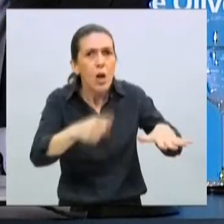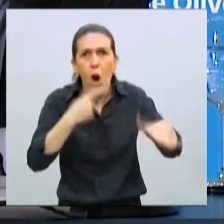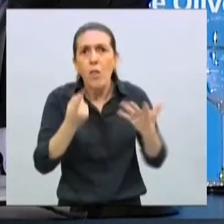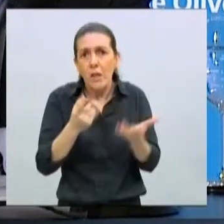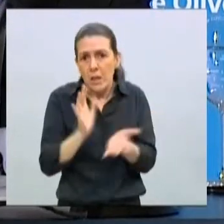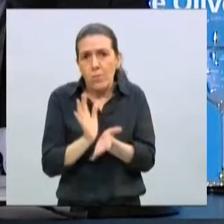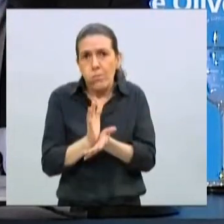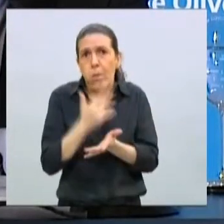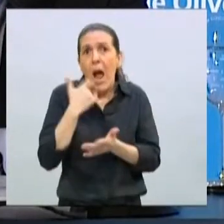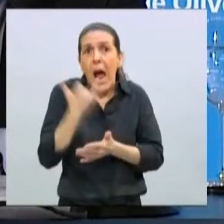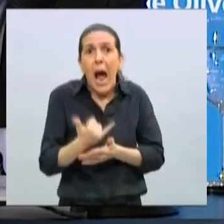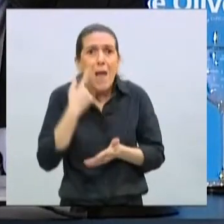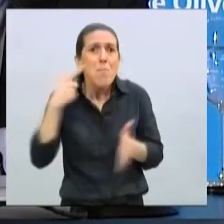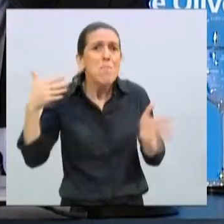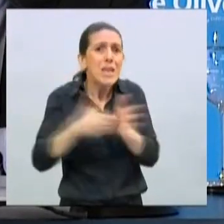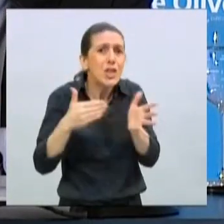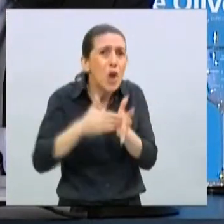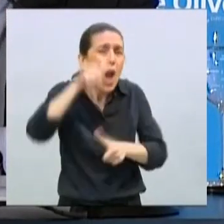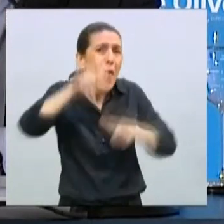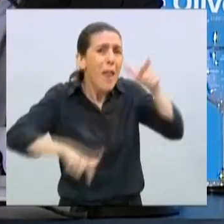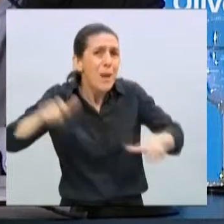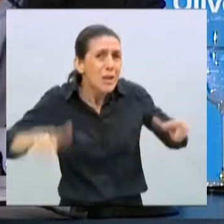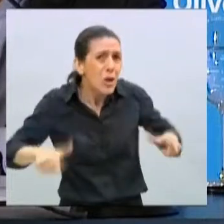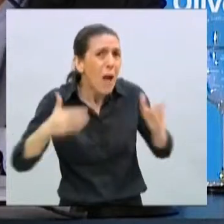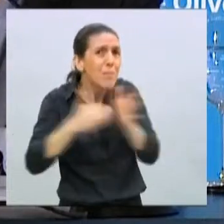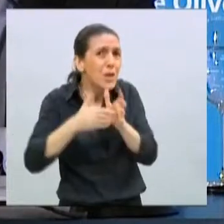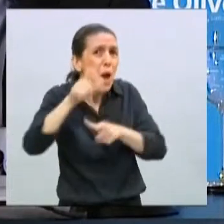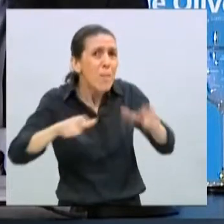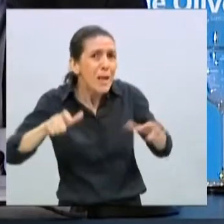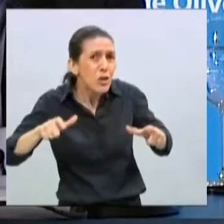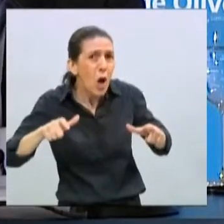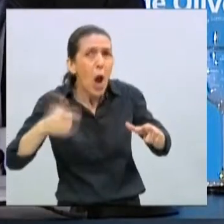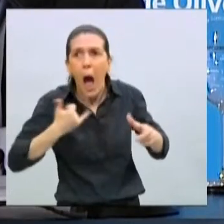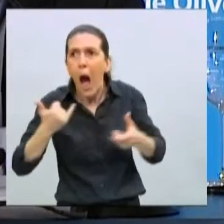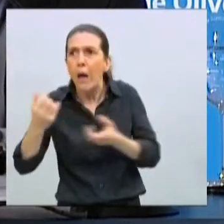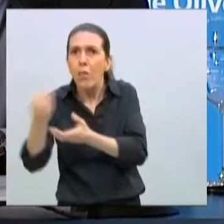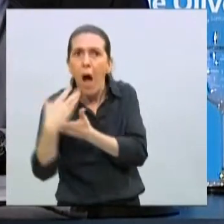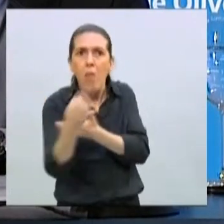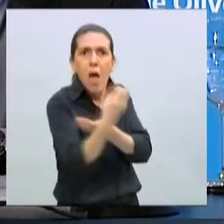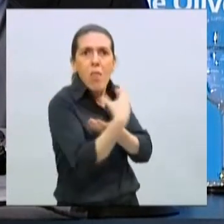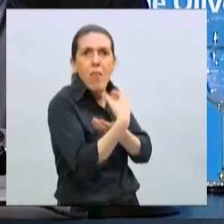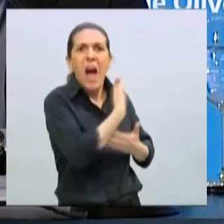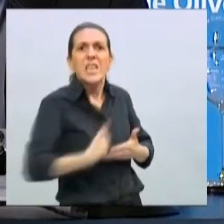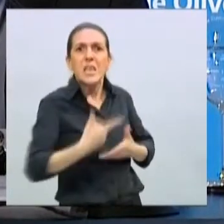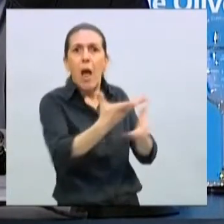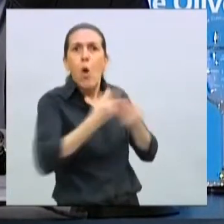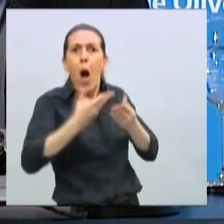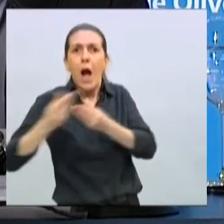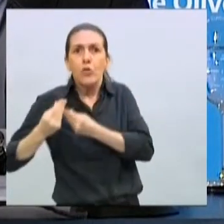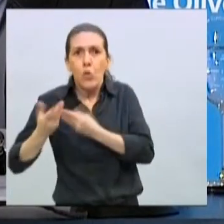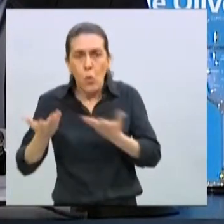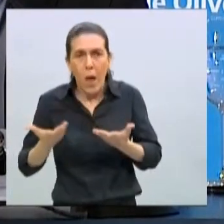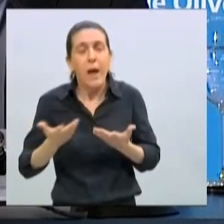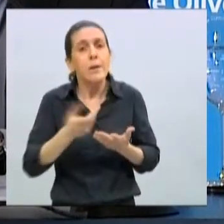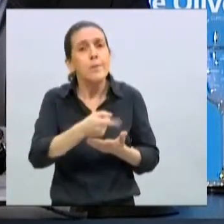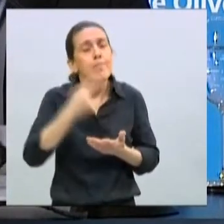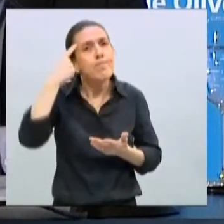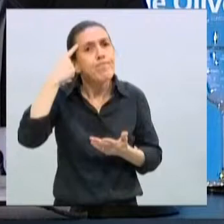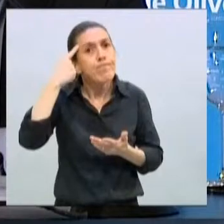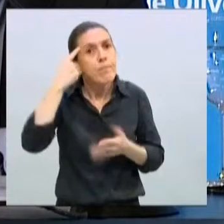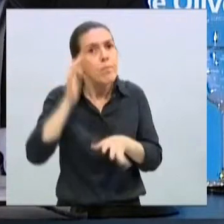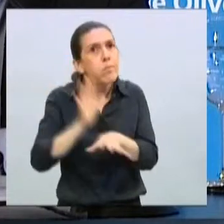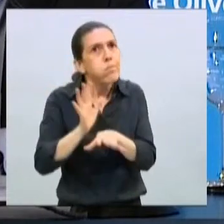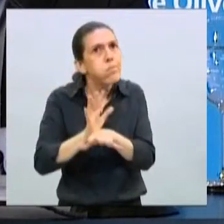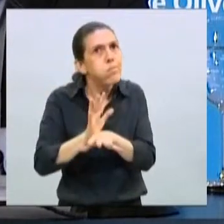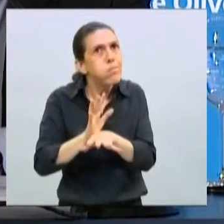porque son millones de personas que han recibido esta ayuda del Estado. Y por ahí creo que la enseñanza